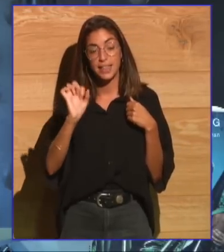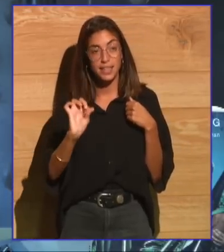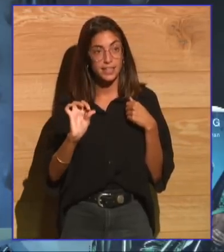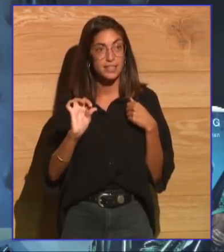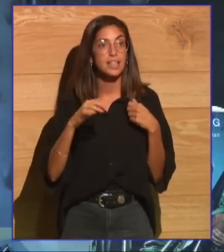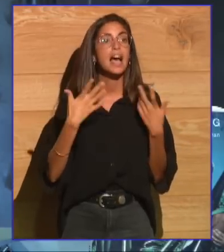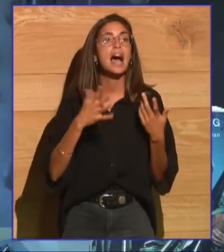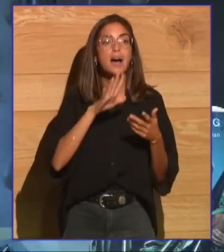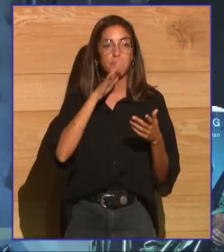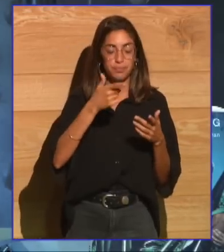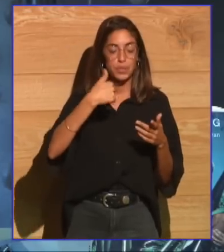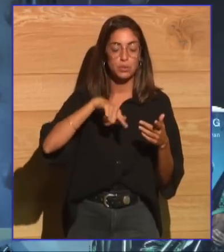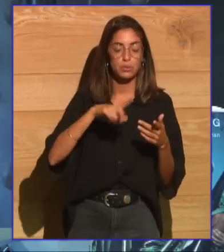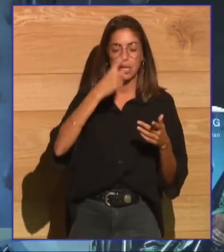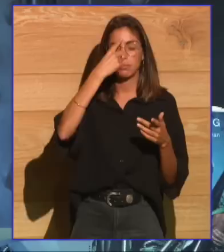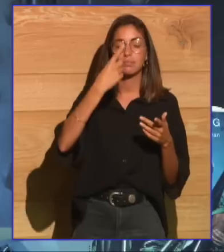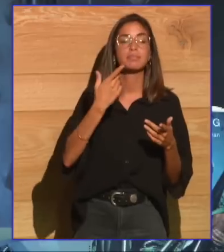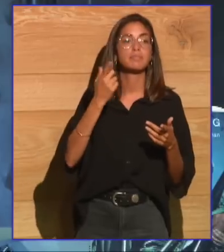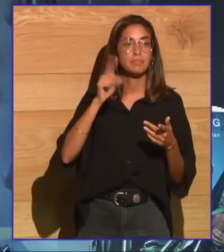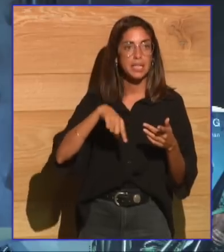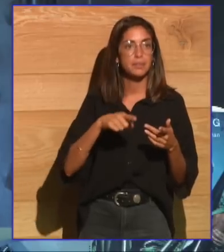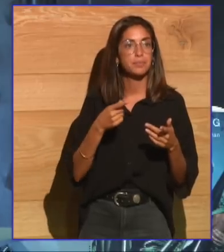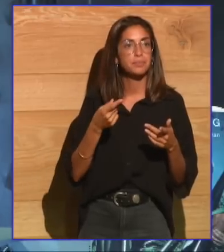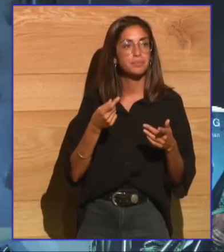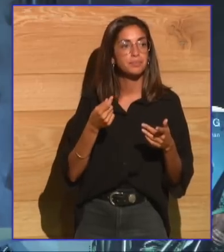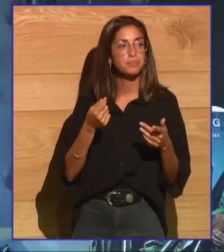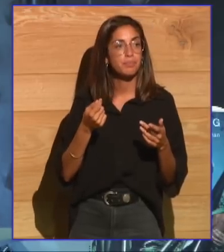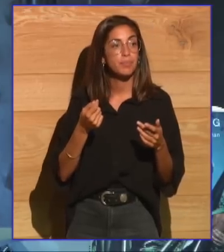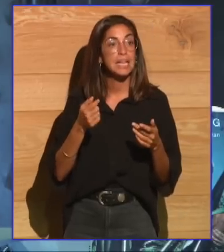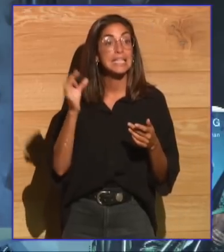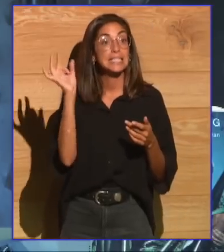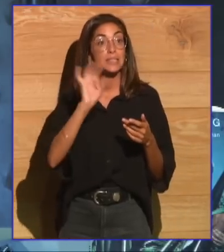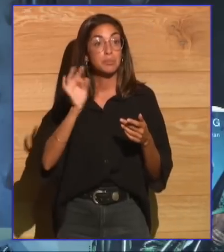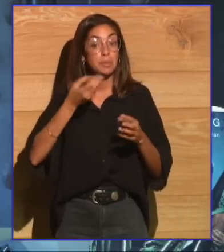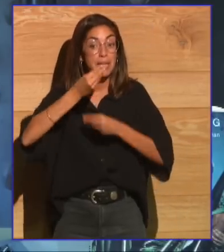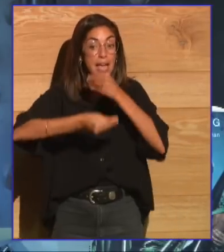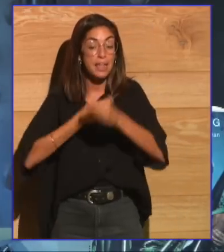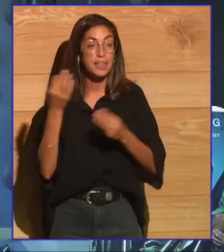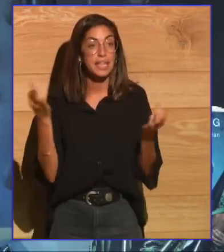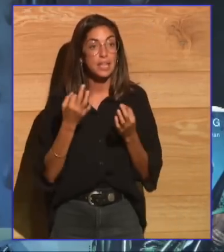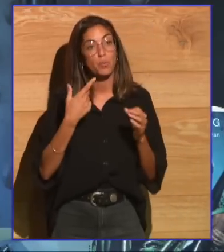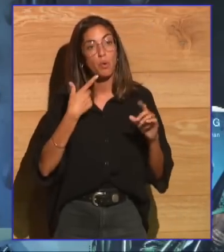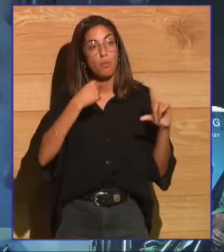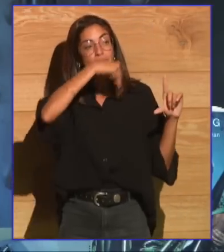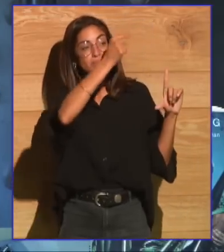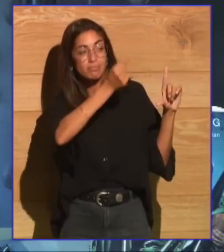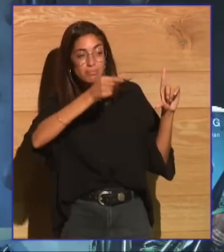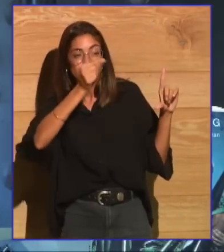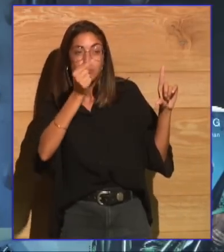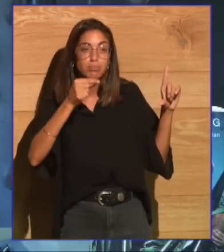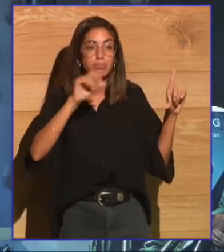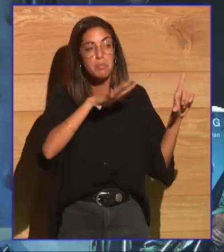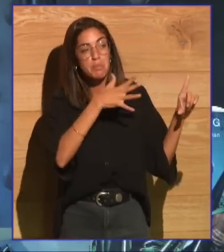así con el muñeco pues lo que hizo es pidió inicialmente fue un boceto con